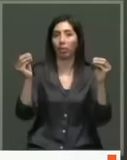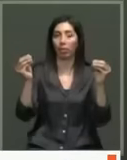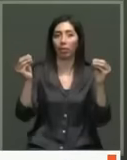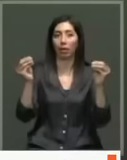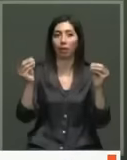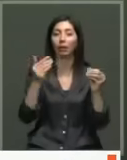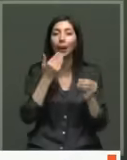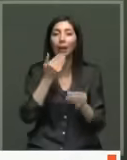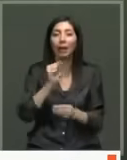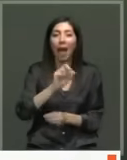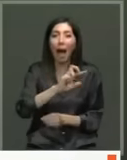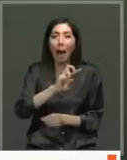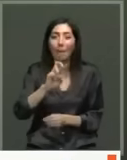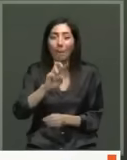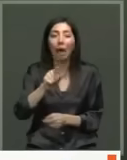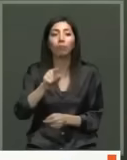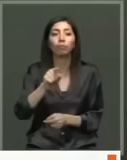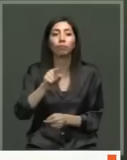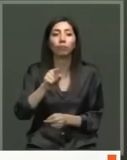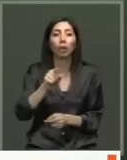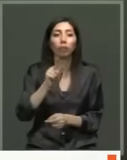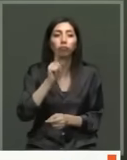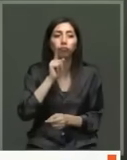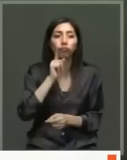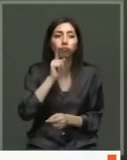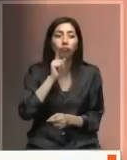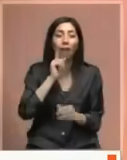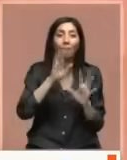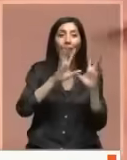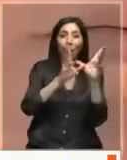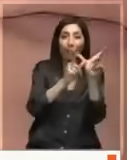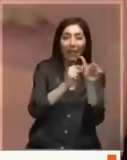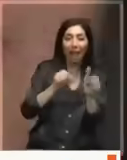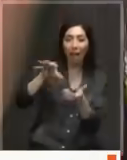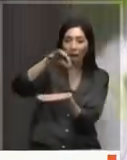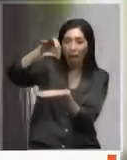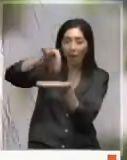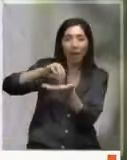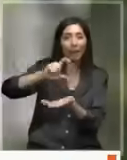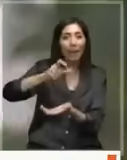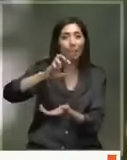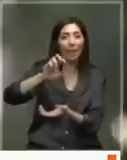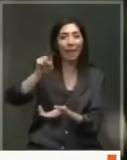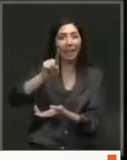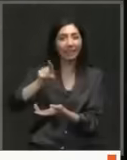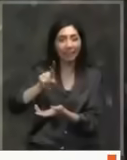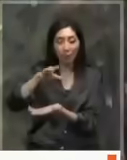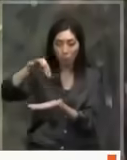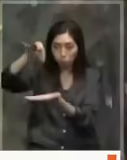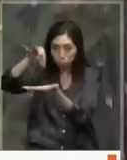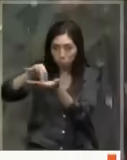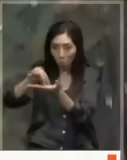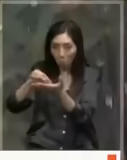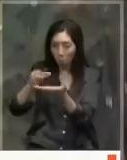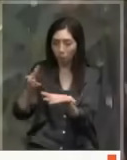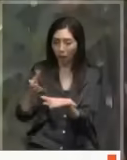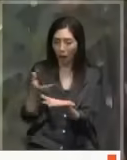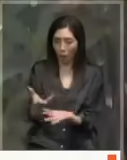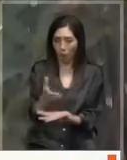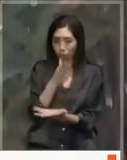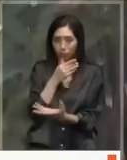la aplicación parental que tiene su familia para rastrear su ubicación fue desactivada. Con el GPS yo puedo saber la